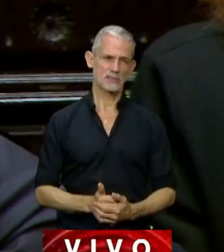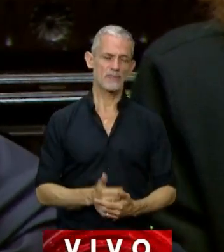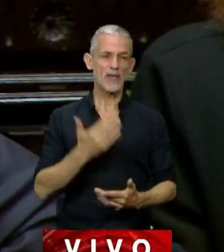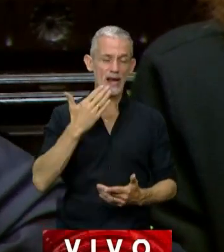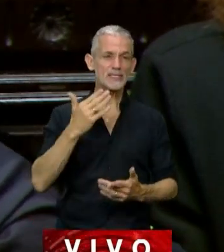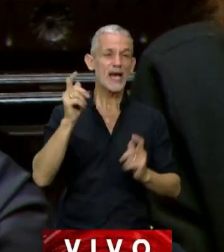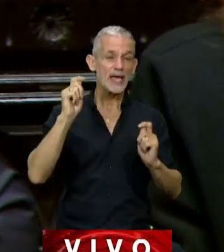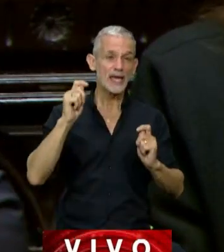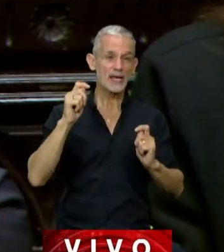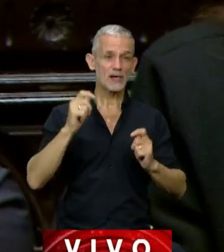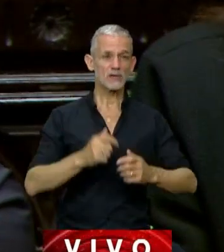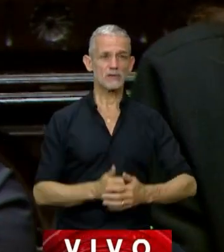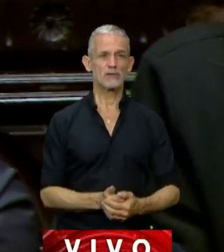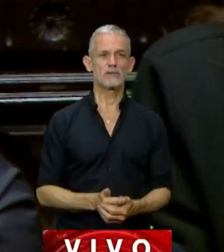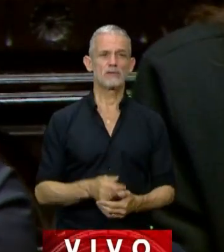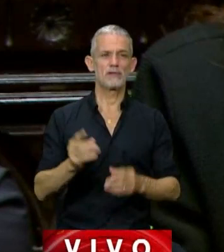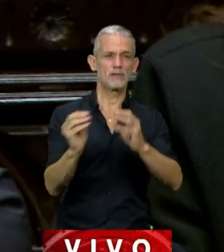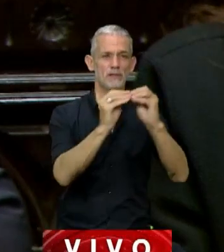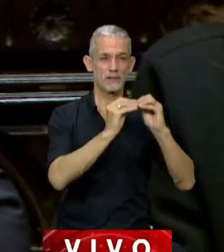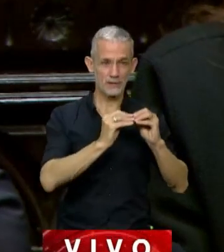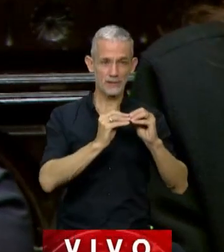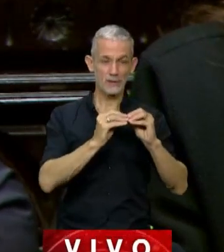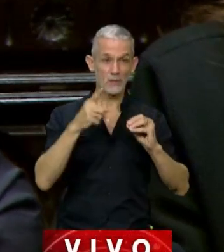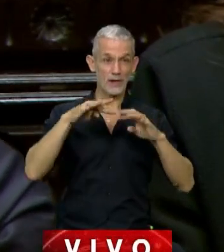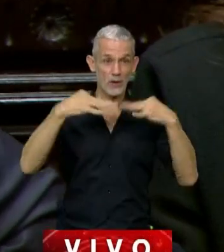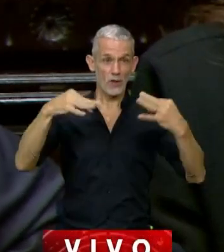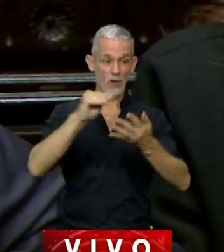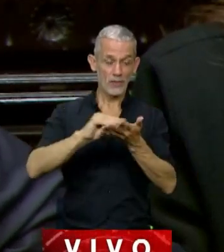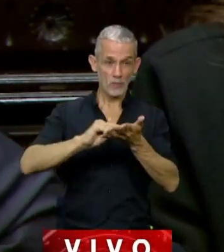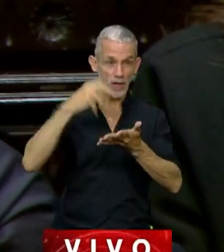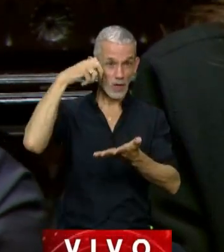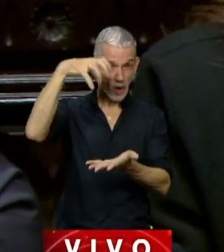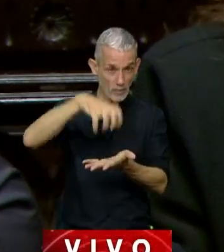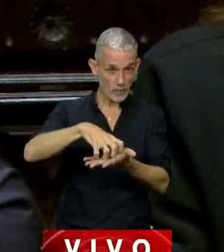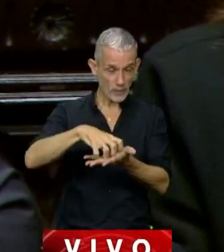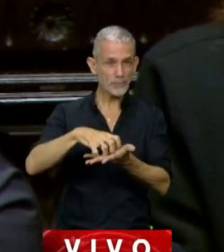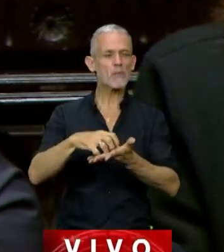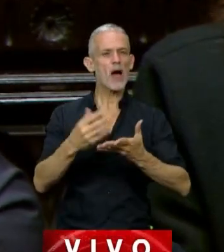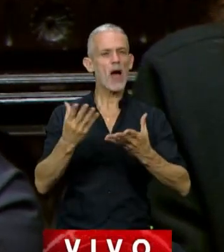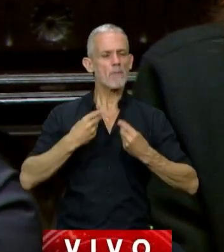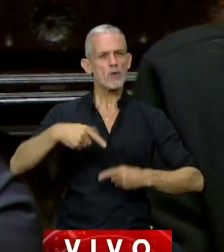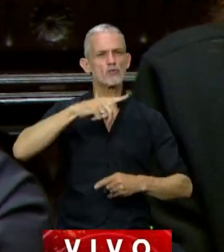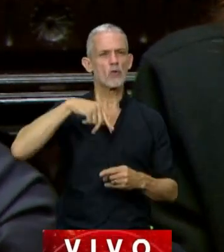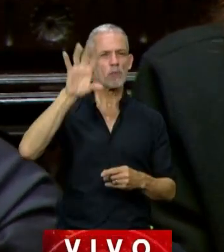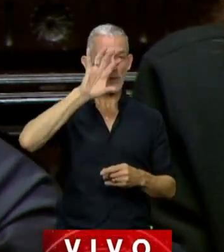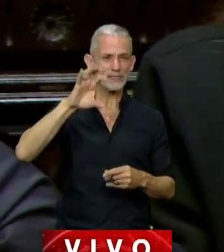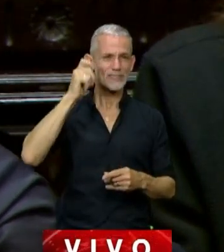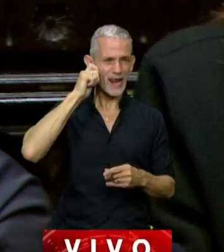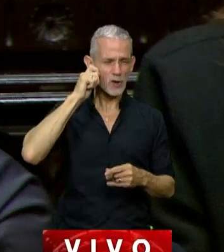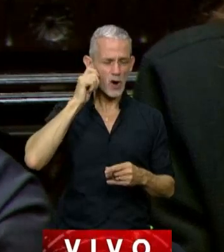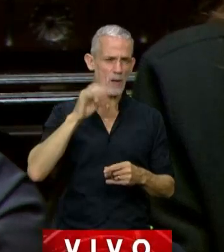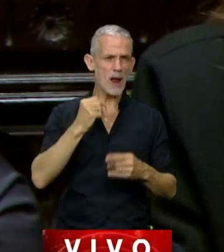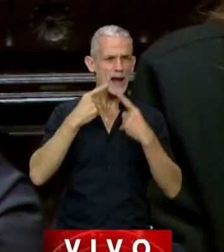a los miembros a los colegas de este recinto de haber acompañado a la provincia de La Rioja en este reclamo